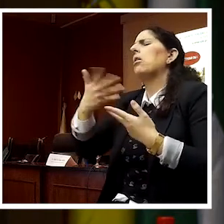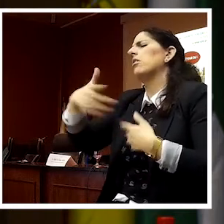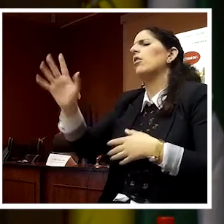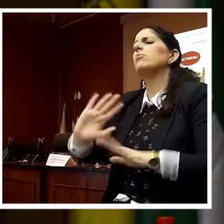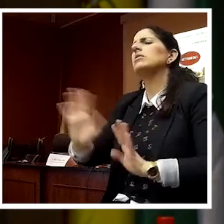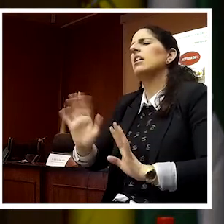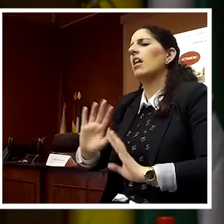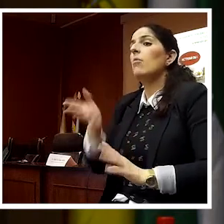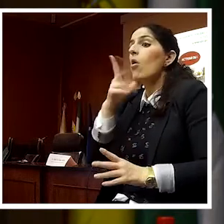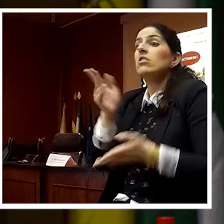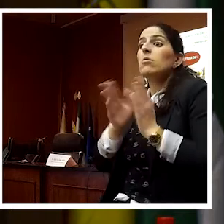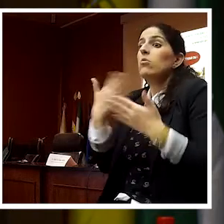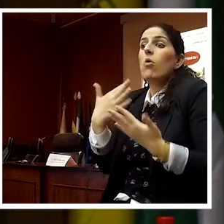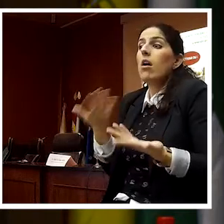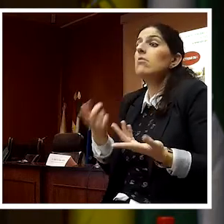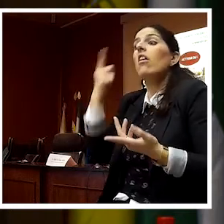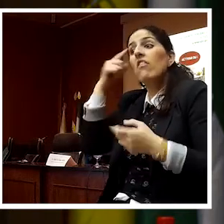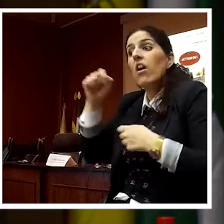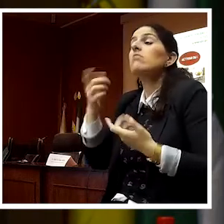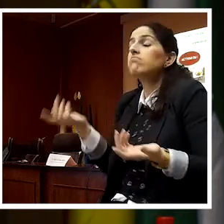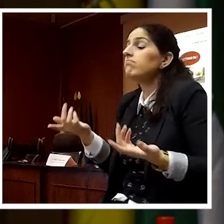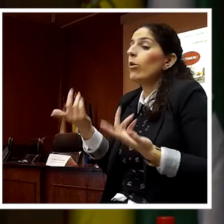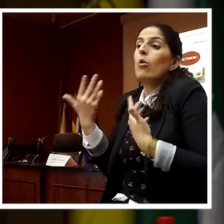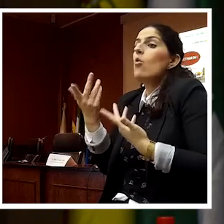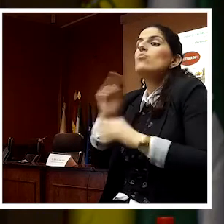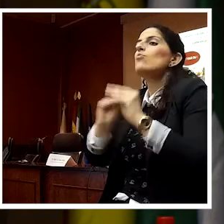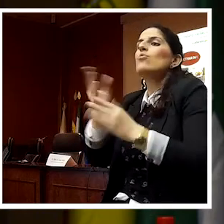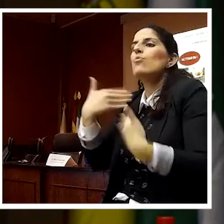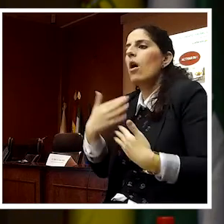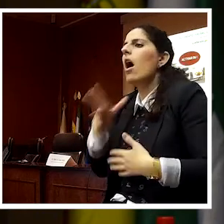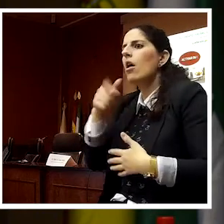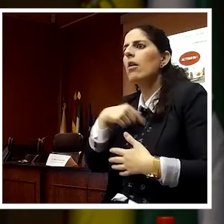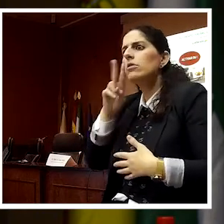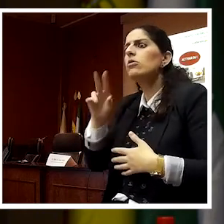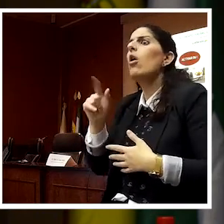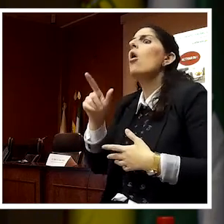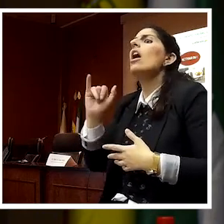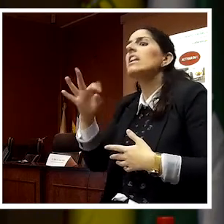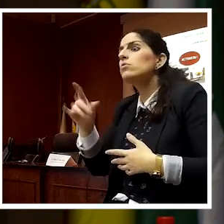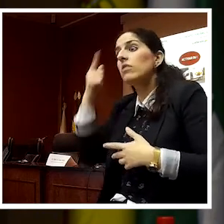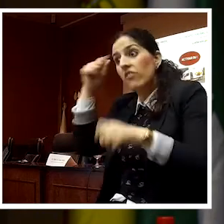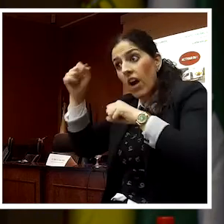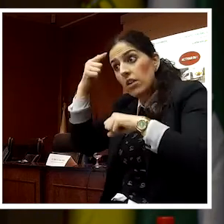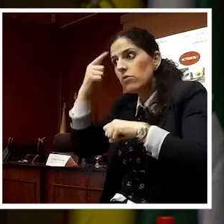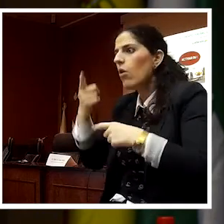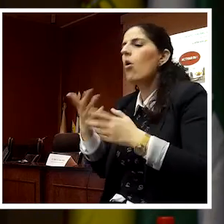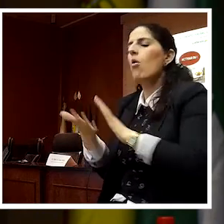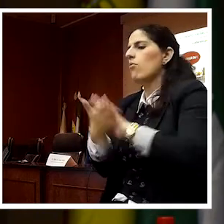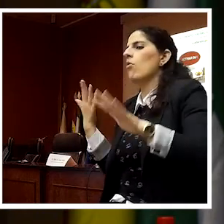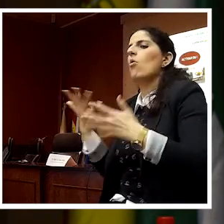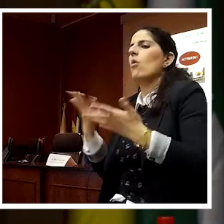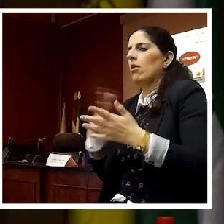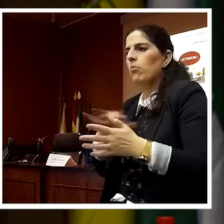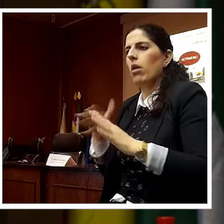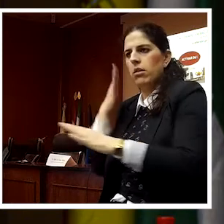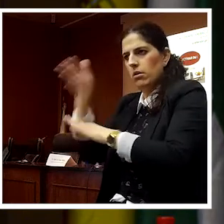no había tratamiento. Se enviaba una ambulancia, pero a día de hoy no. Un ictus es una emergencia médica, porque aunque no